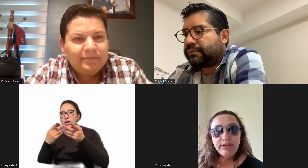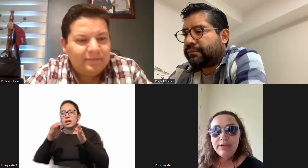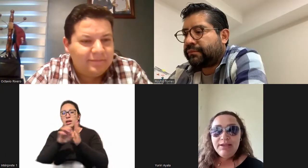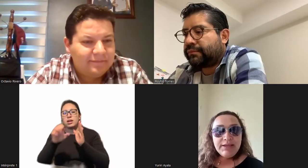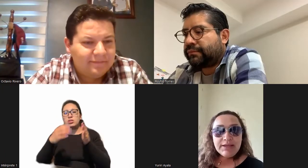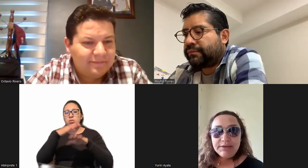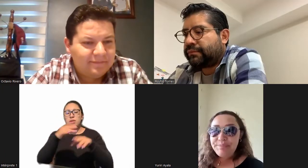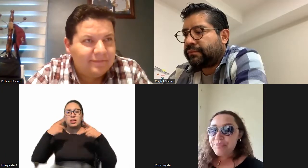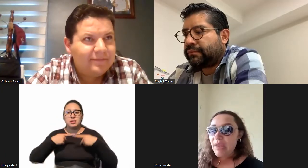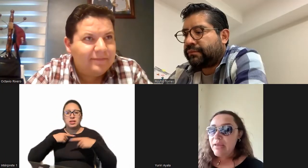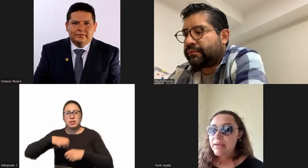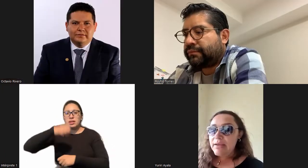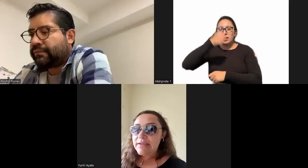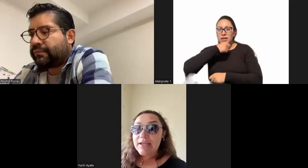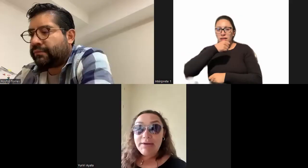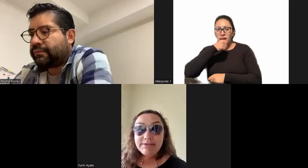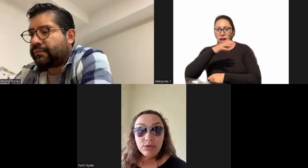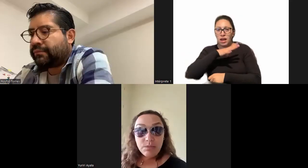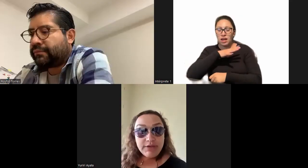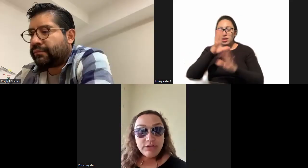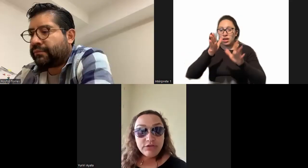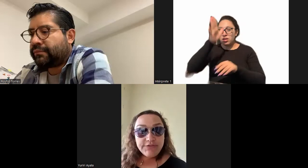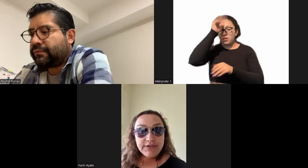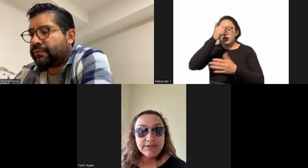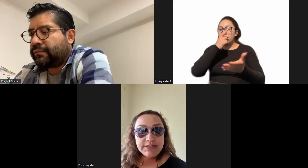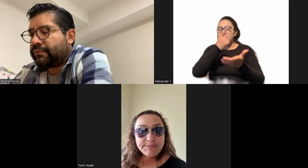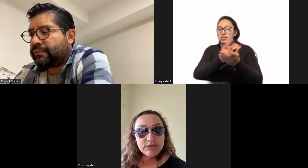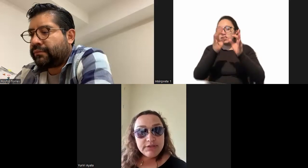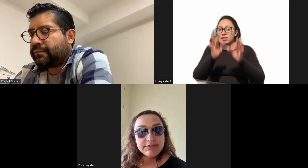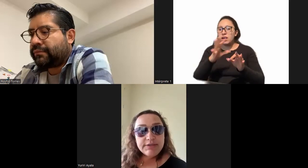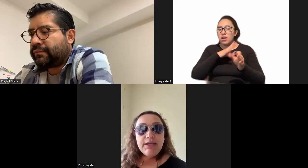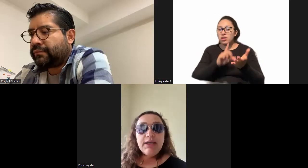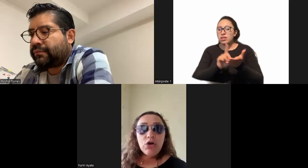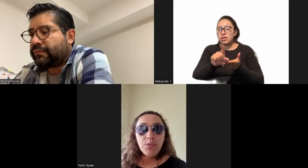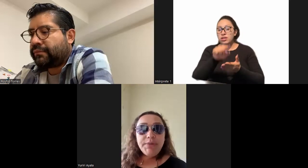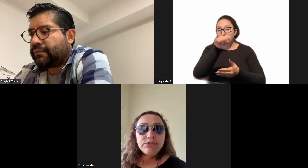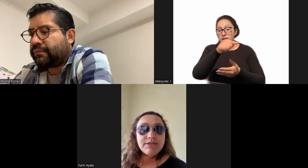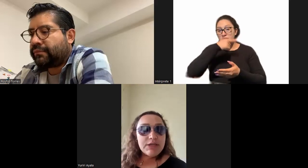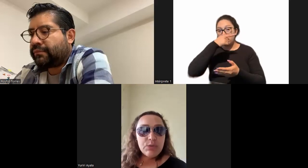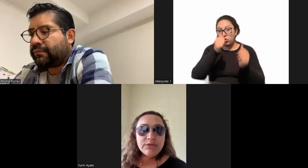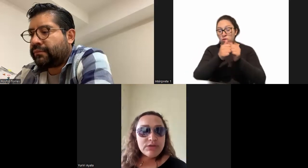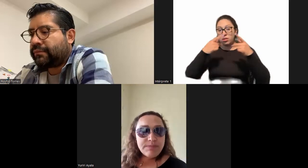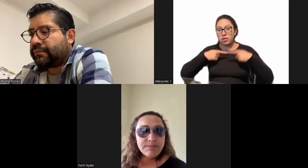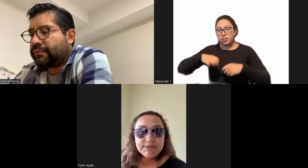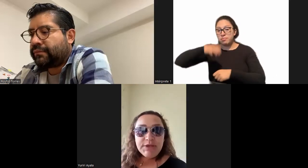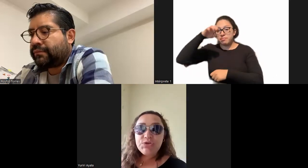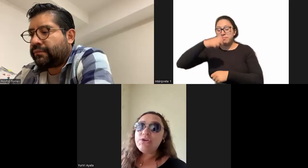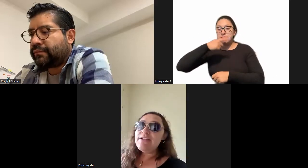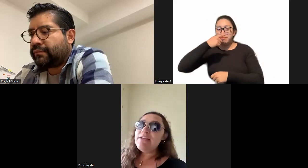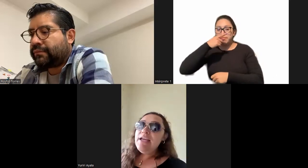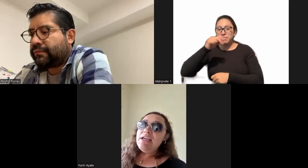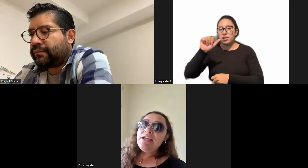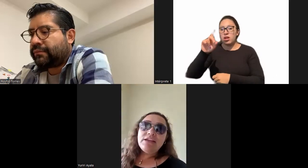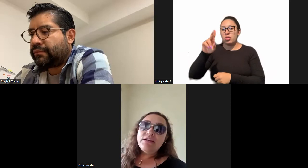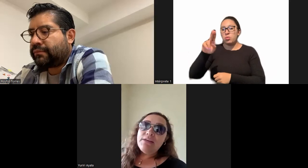convenio que establece como un derecho a referirse a las personas como personas adultas, sino personas